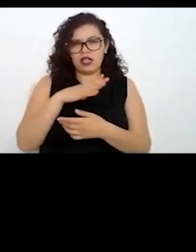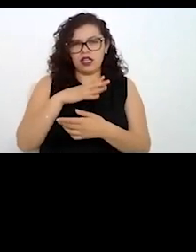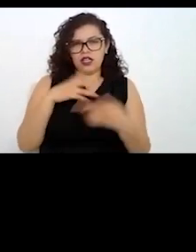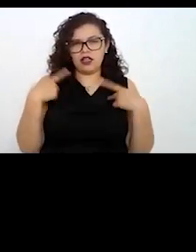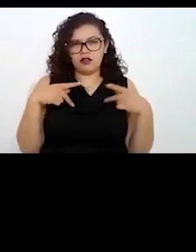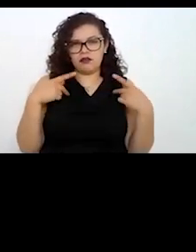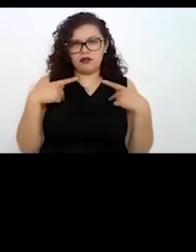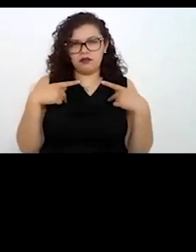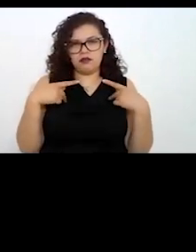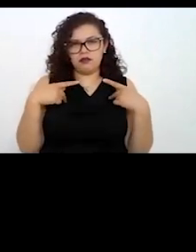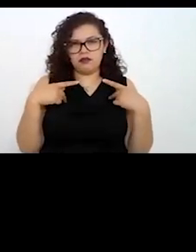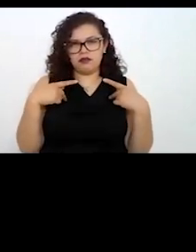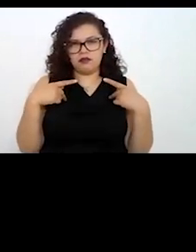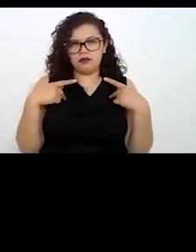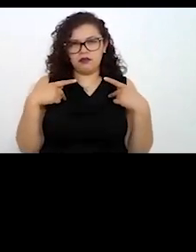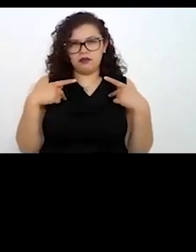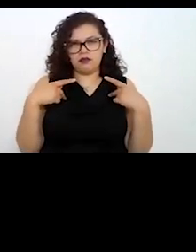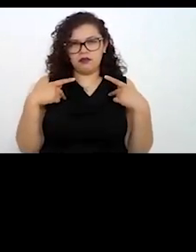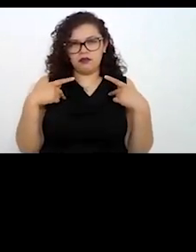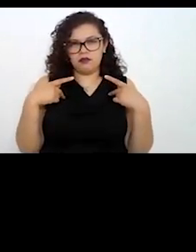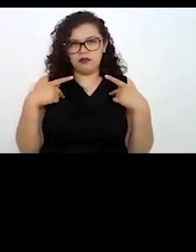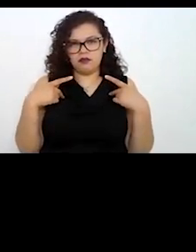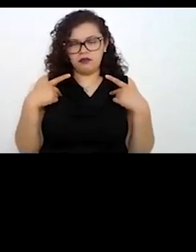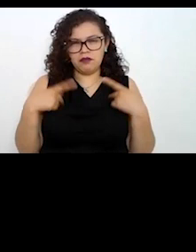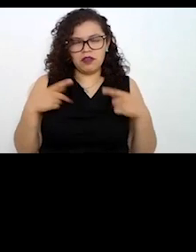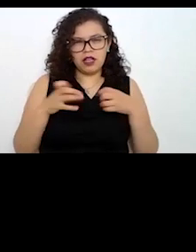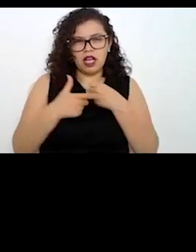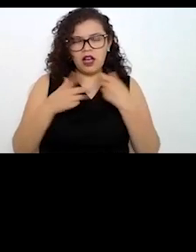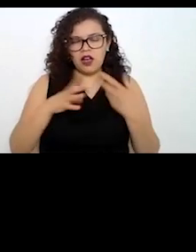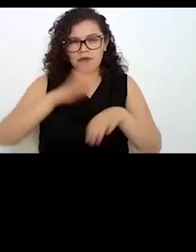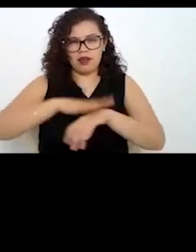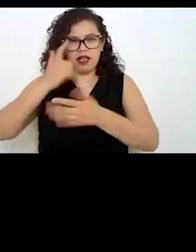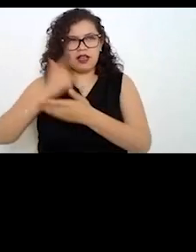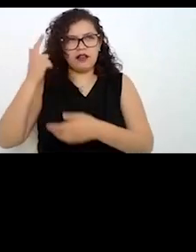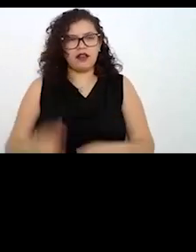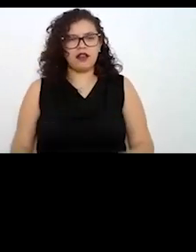cuidado una familiar hijo con cáncer, ¿no? Ahí sí hay una disposición expresa.